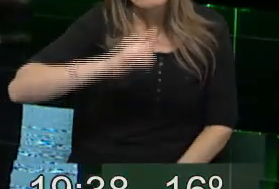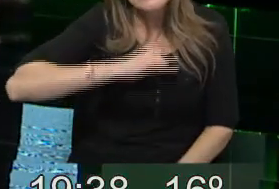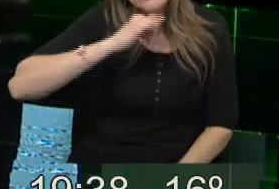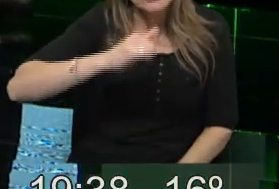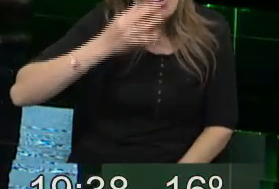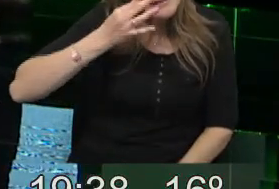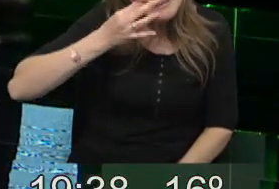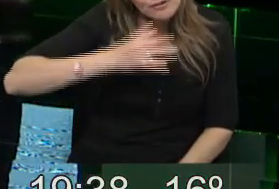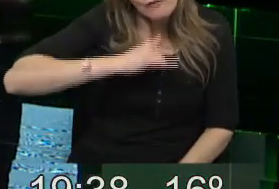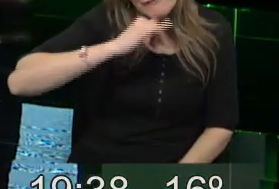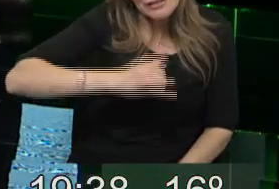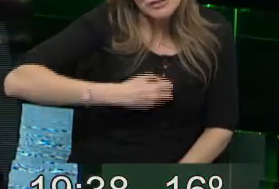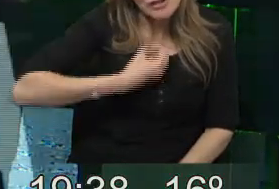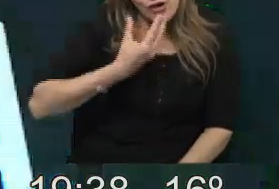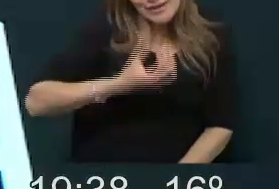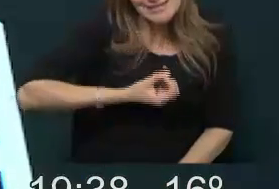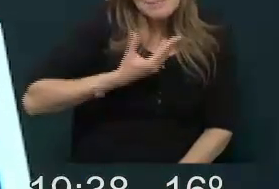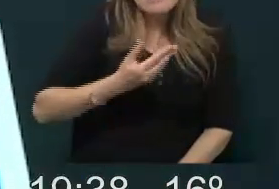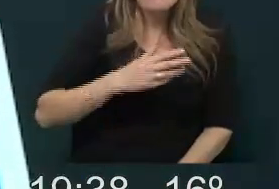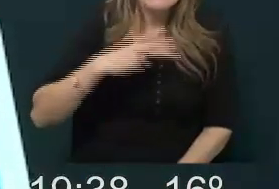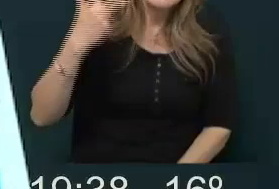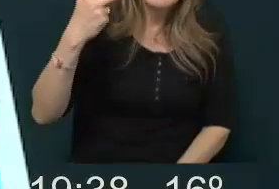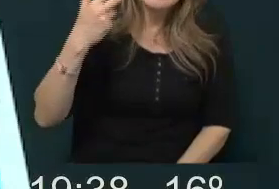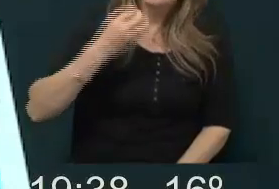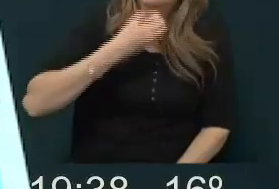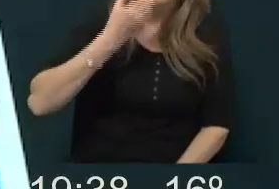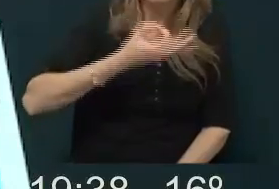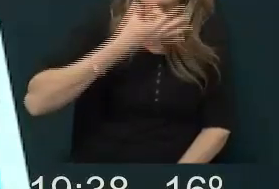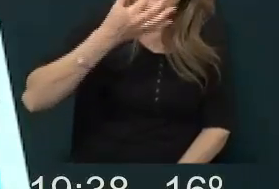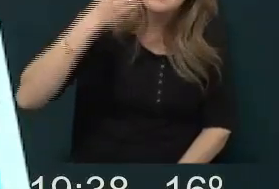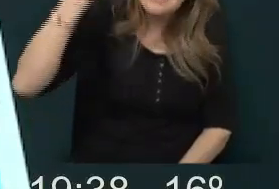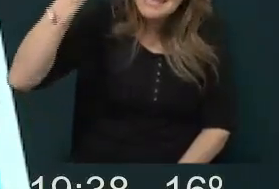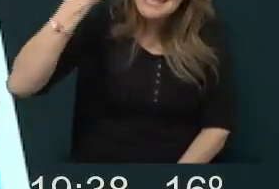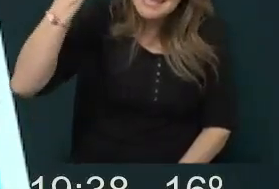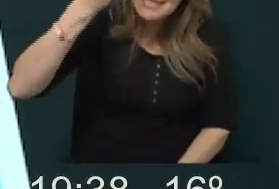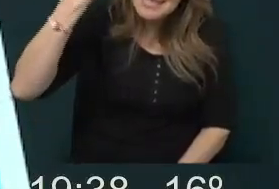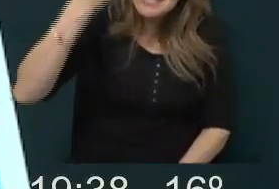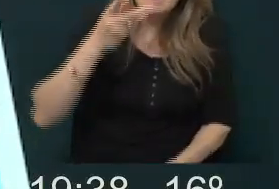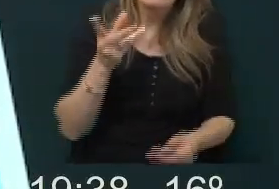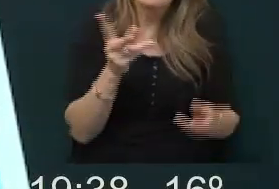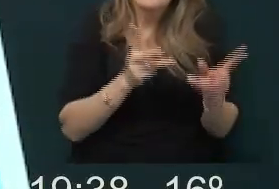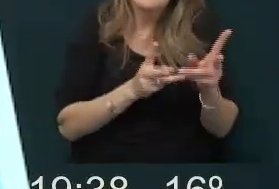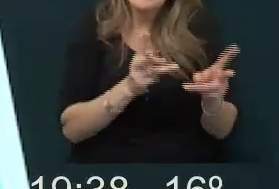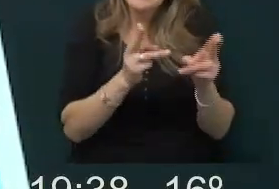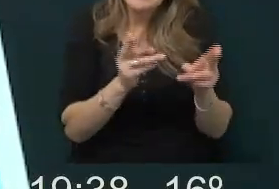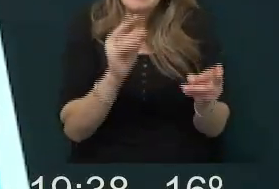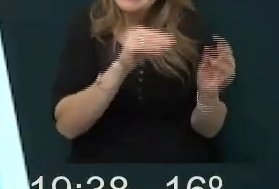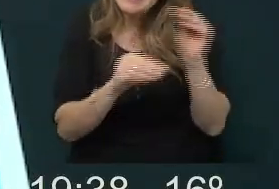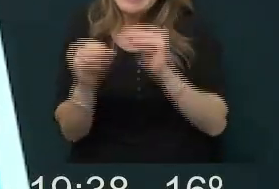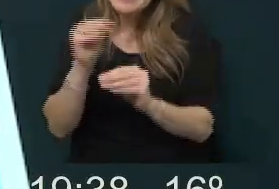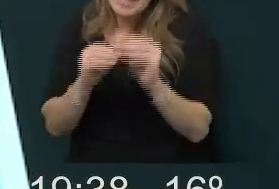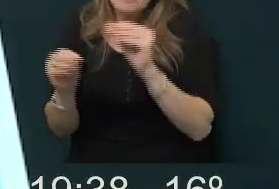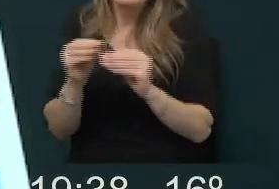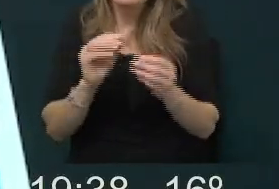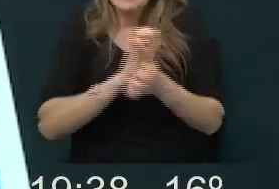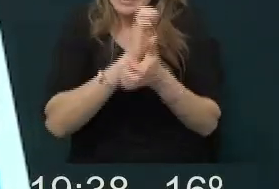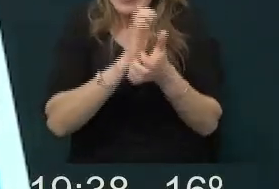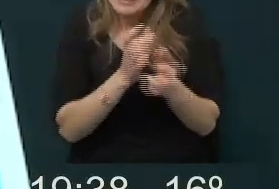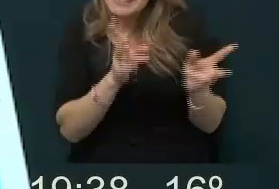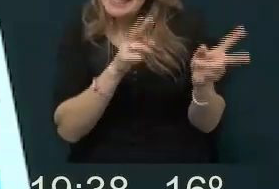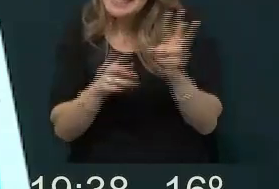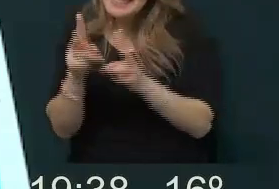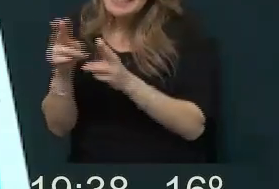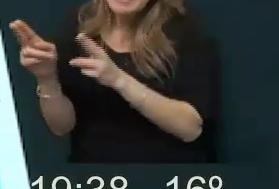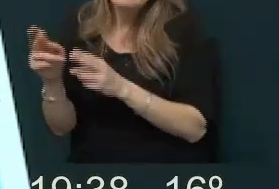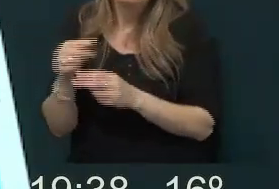Blanco, es un conjunto de tres conferencias autoficcionales que está editada, por suerte, acá por Criatura Editora, y es como una categoría,